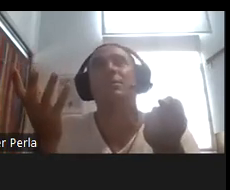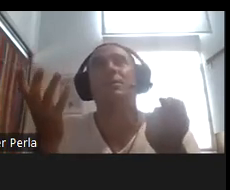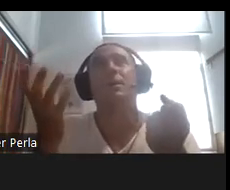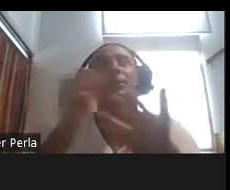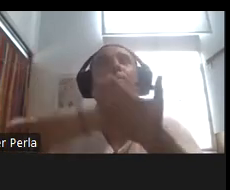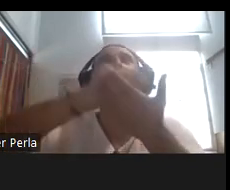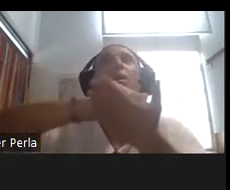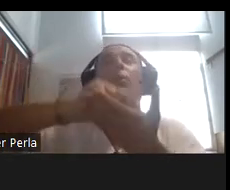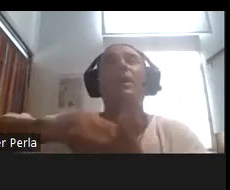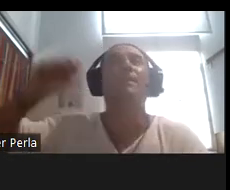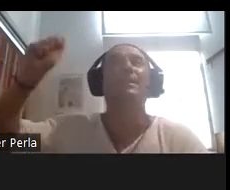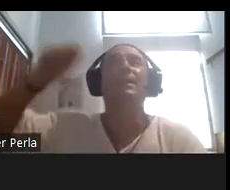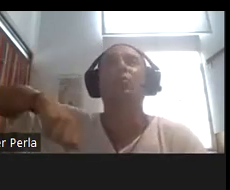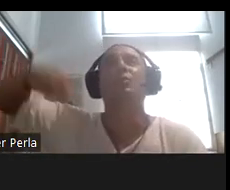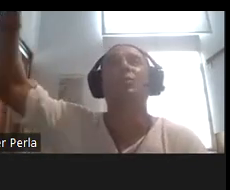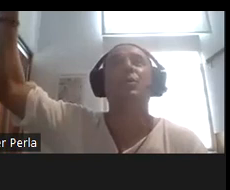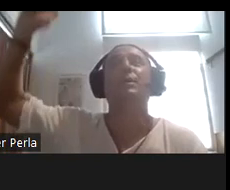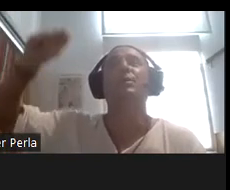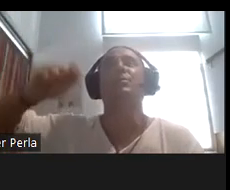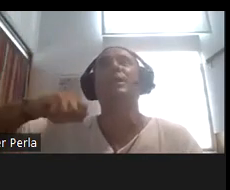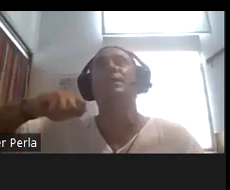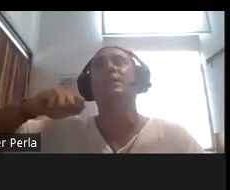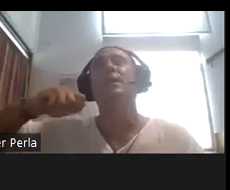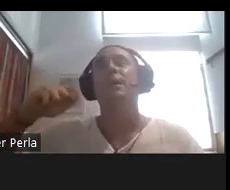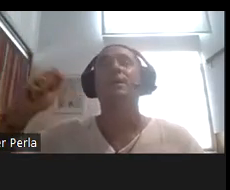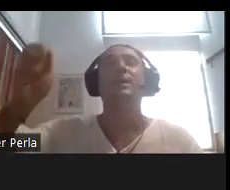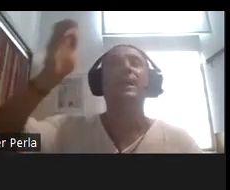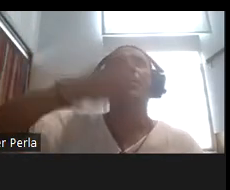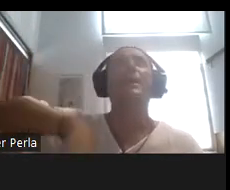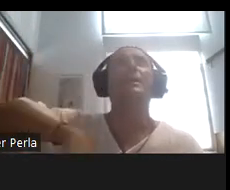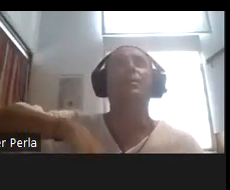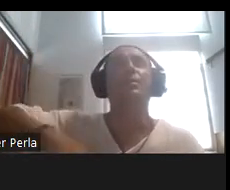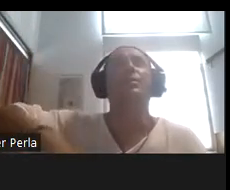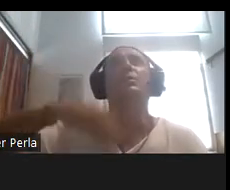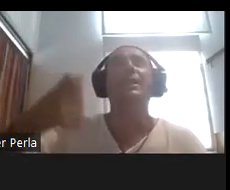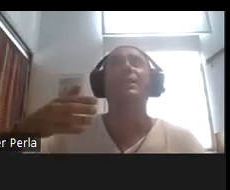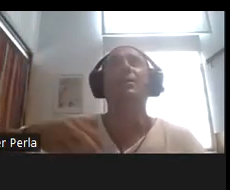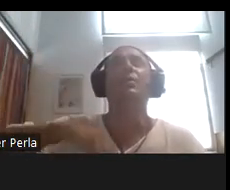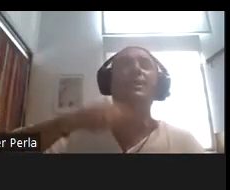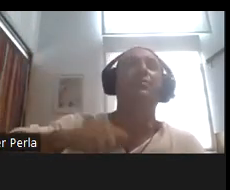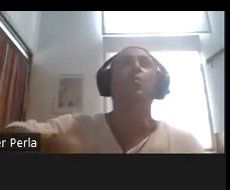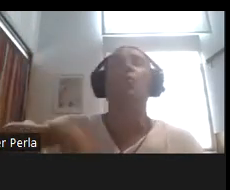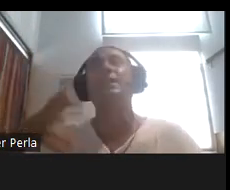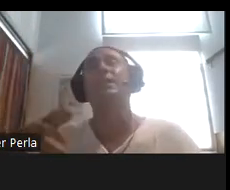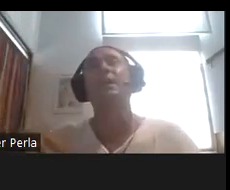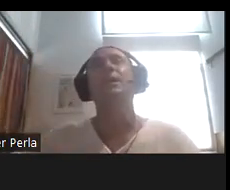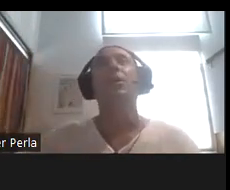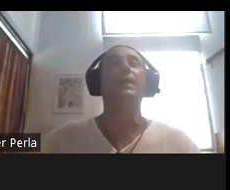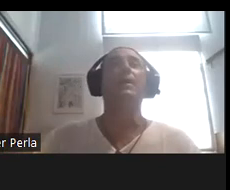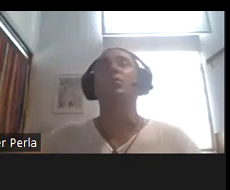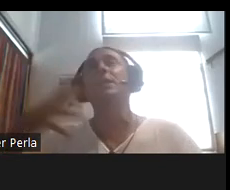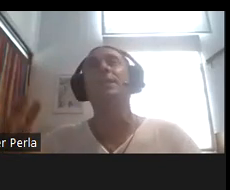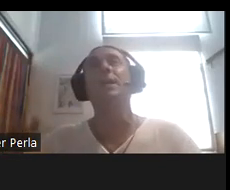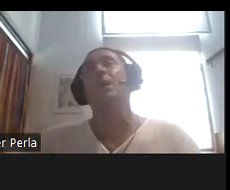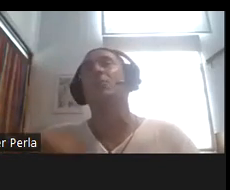solo. El sector público puede mandar su contribución a Naciones Unidas y decir, ya no es 20%, sino 30, no es 30, sino 40, o